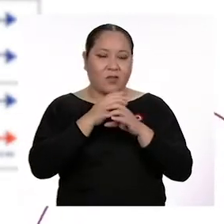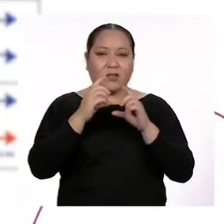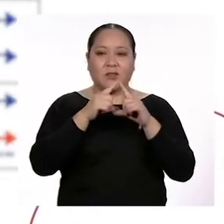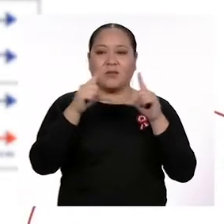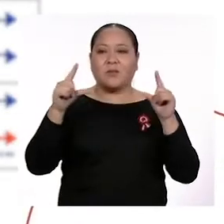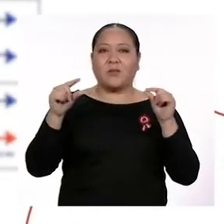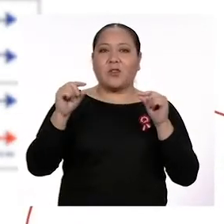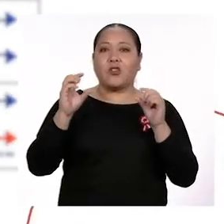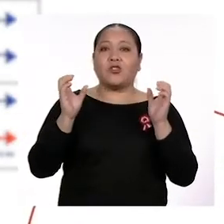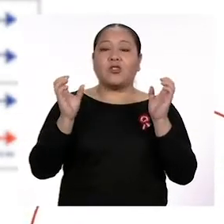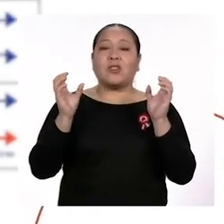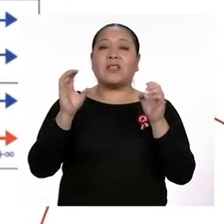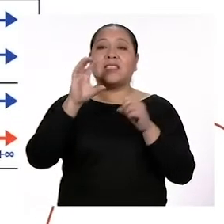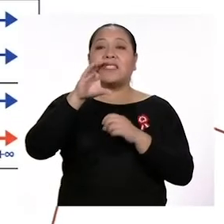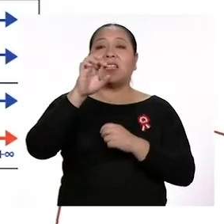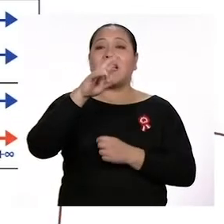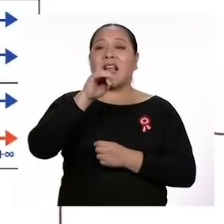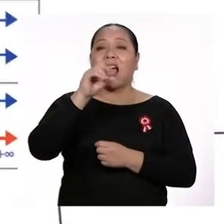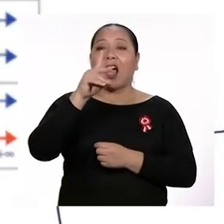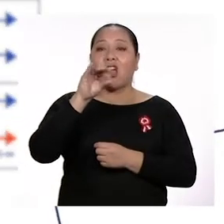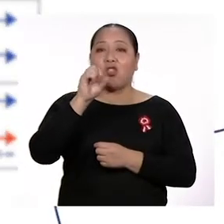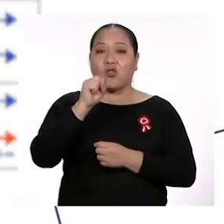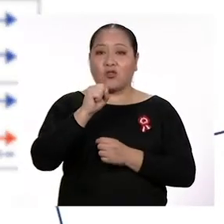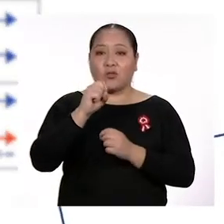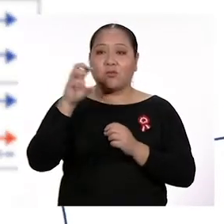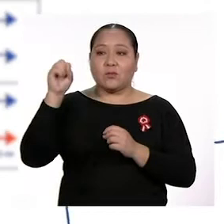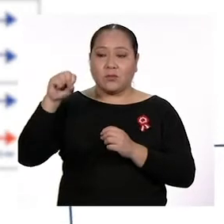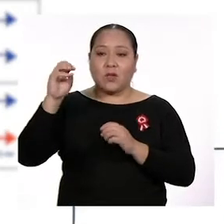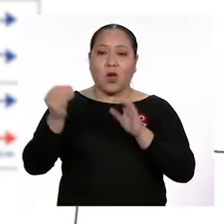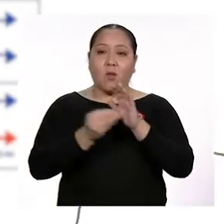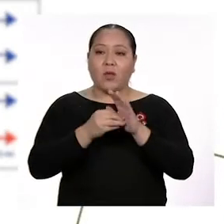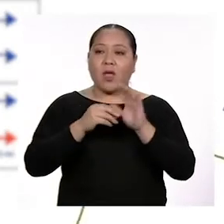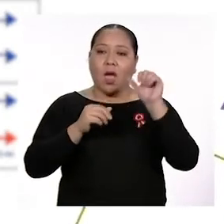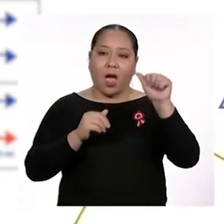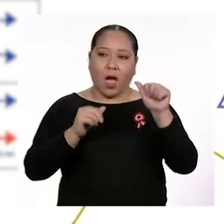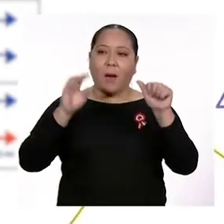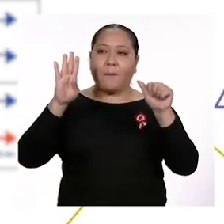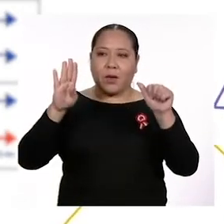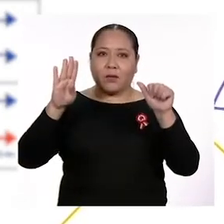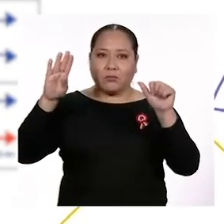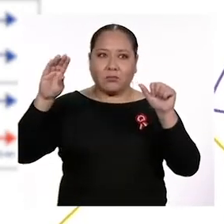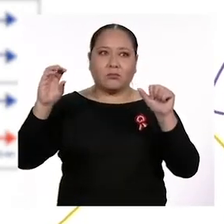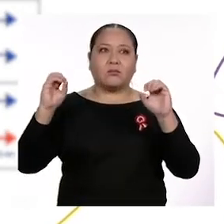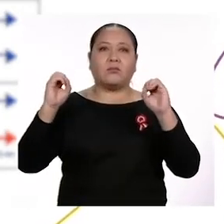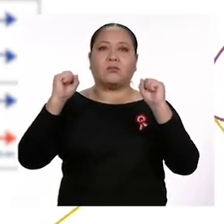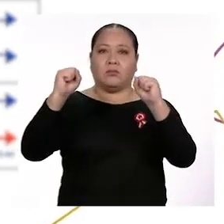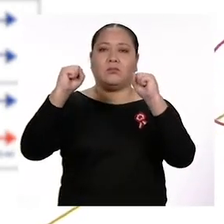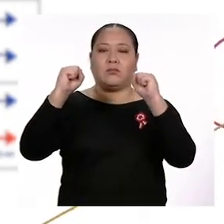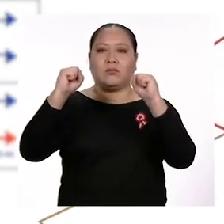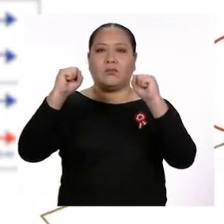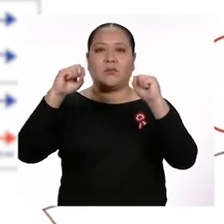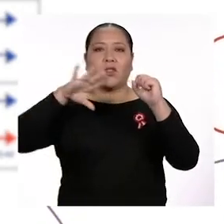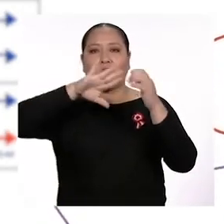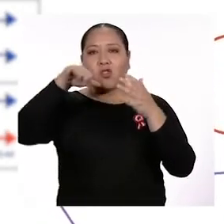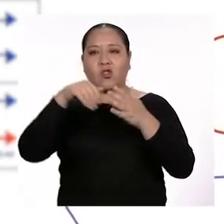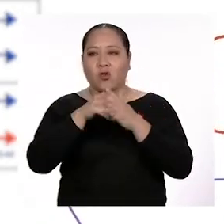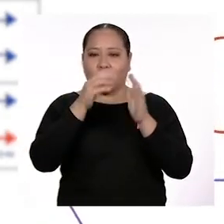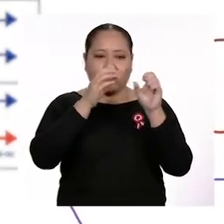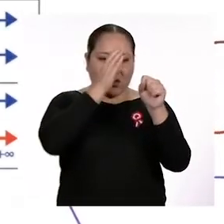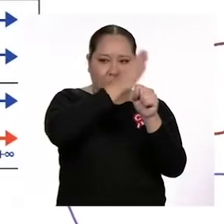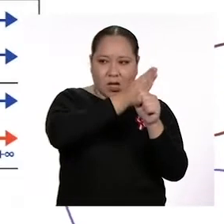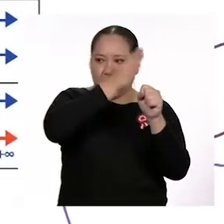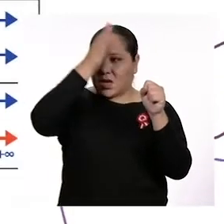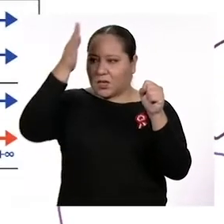Están los cerrados, que incluyen los valores extremos A y B, y todos los valores comprendidos entre los